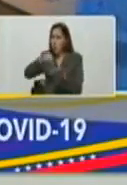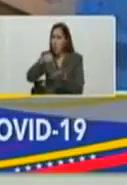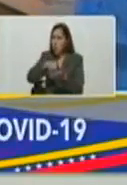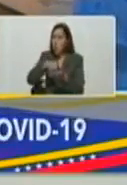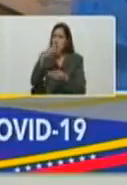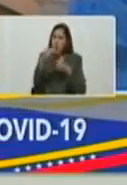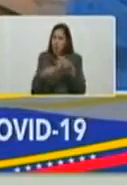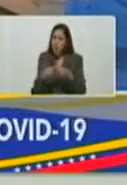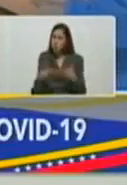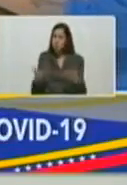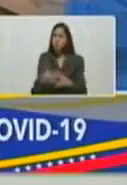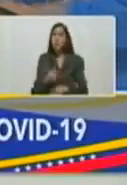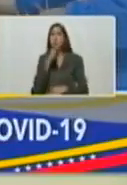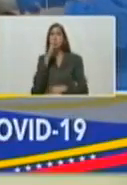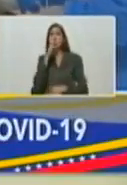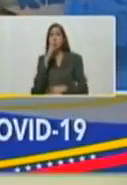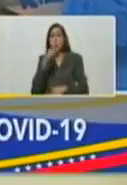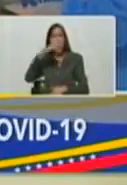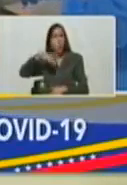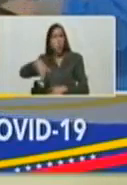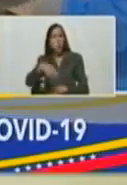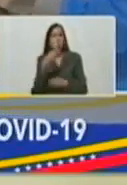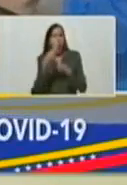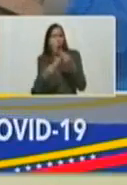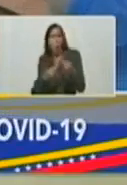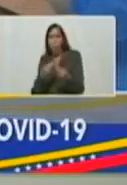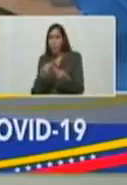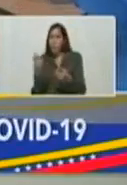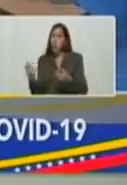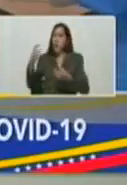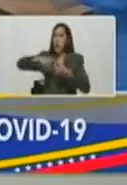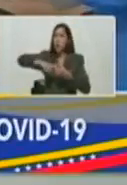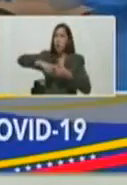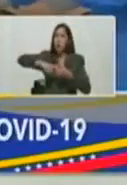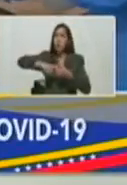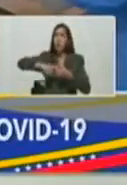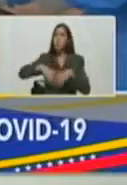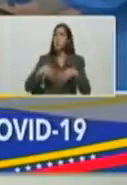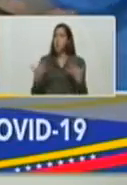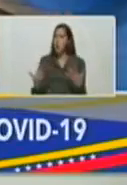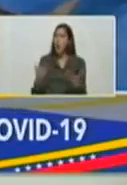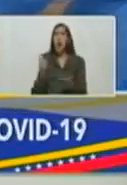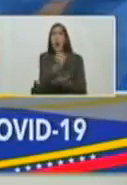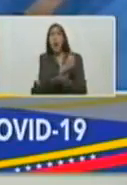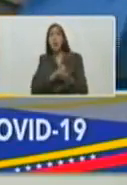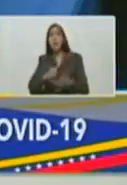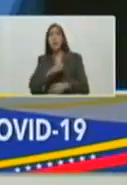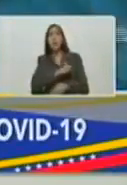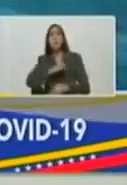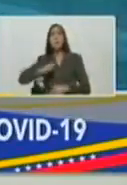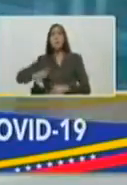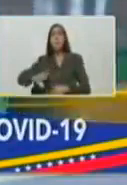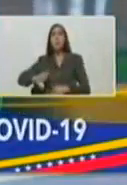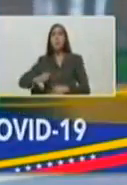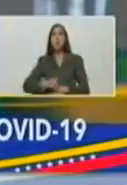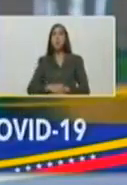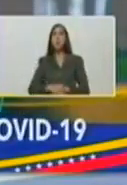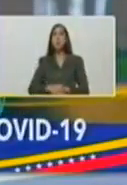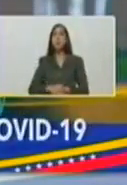usted le informara a nuestro pueblo cómo marcha eso, la incorporación de la red de farmacias privadas. Aquí está